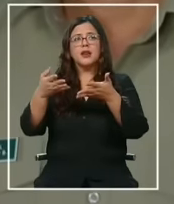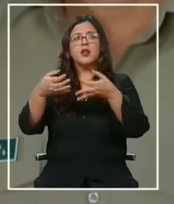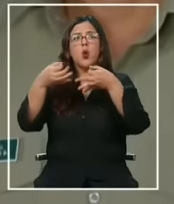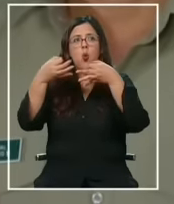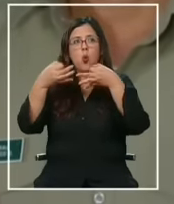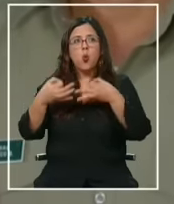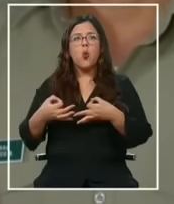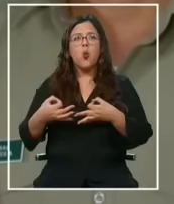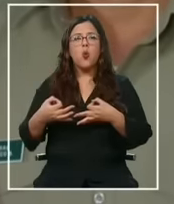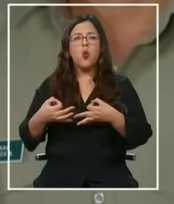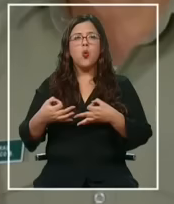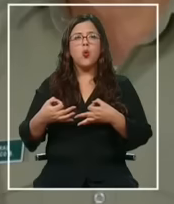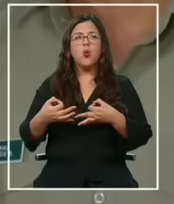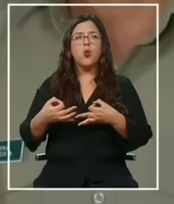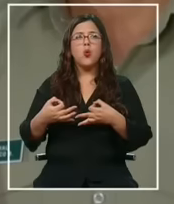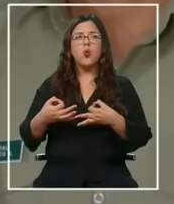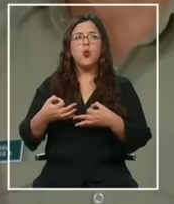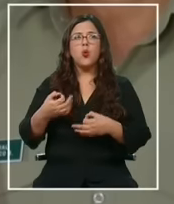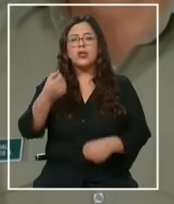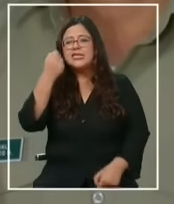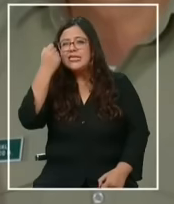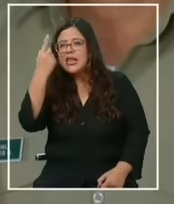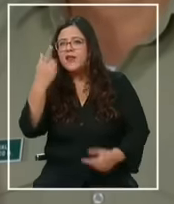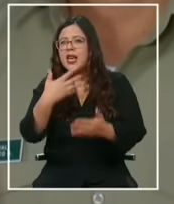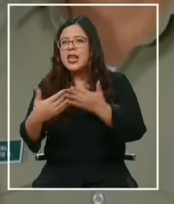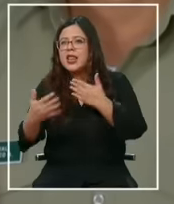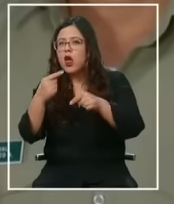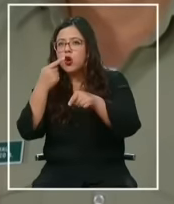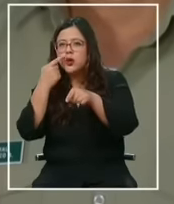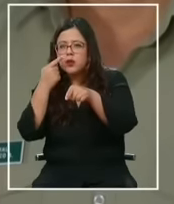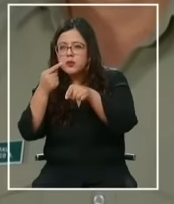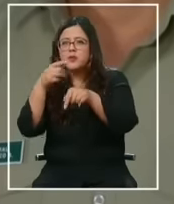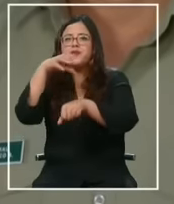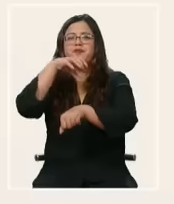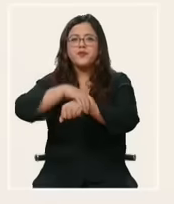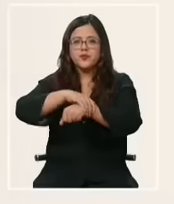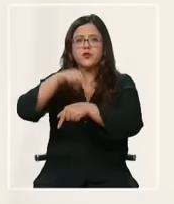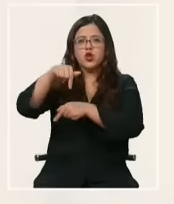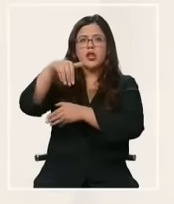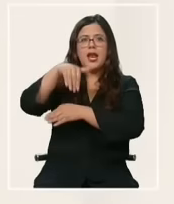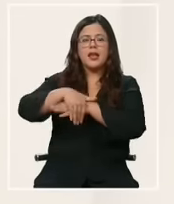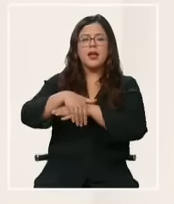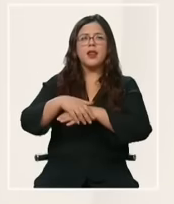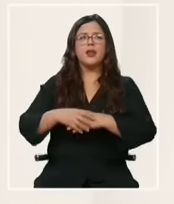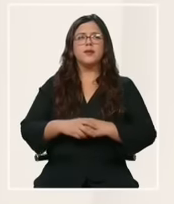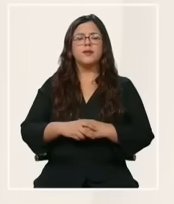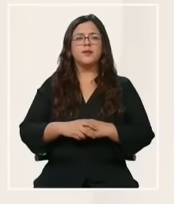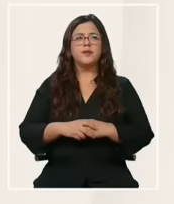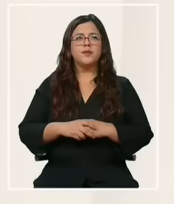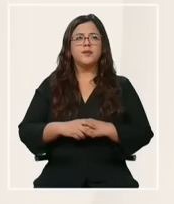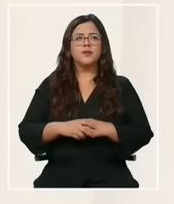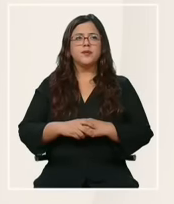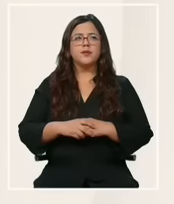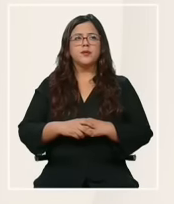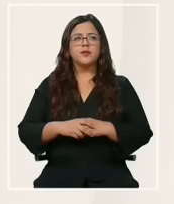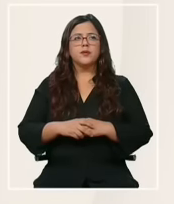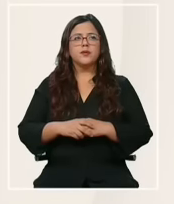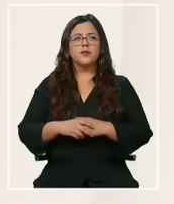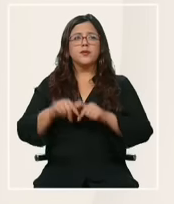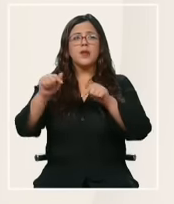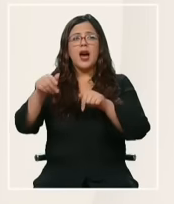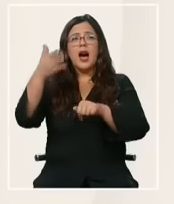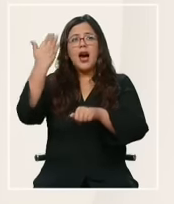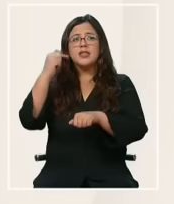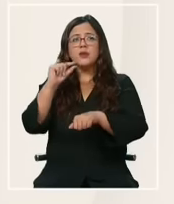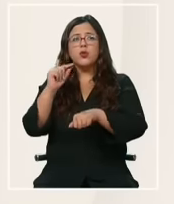efectivamente conocer su trayecto y poder tenerlo en las horas de la tarde de hoy. El sentimiento, hace poquito hablé con mi hija,